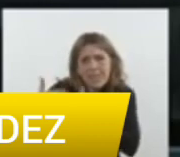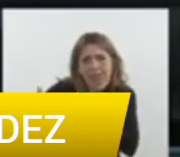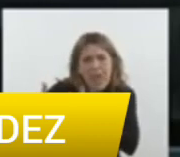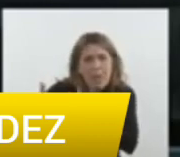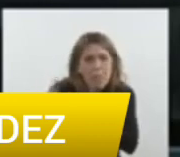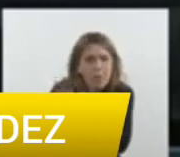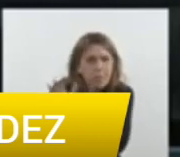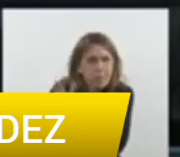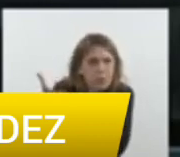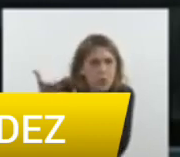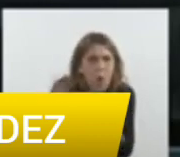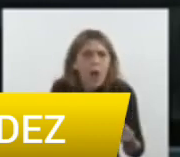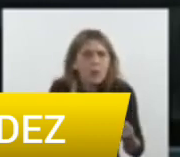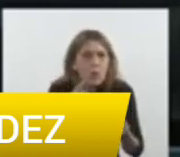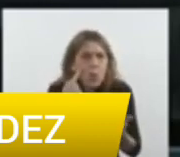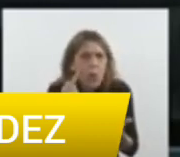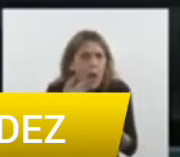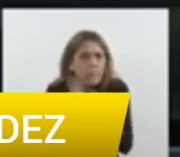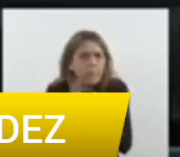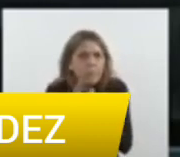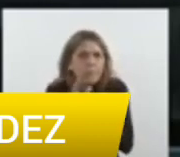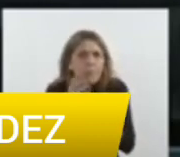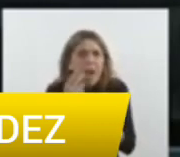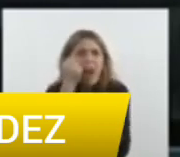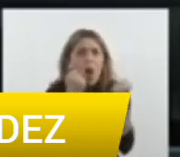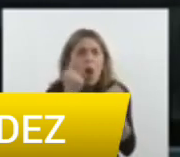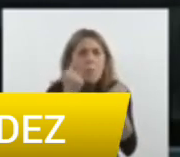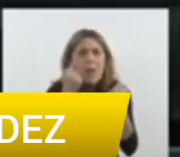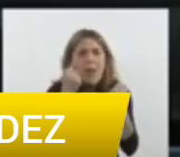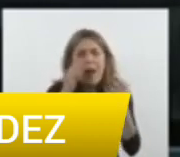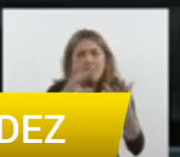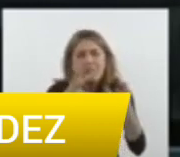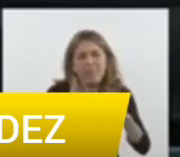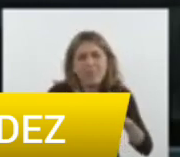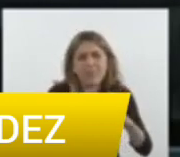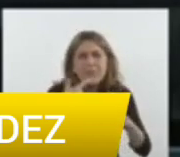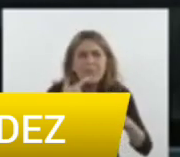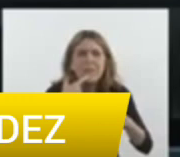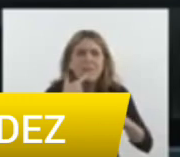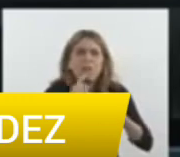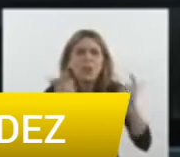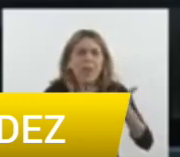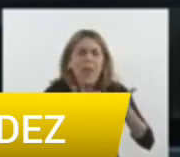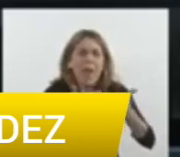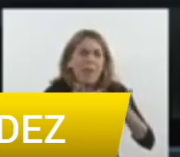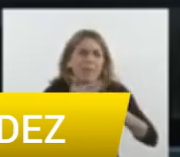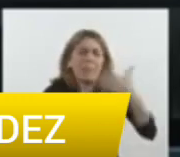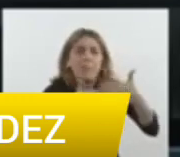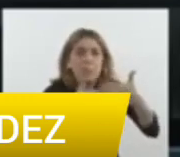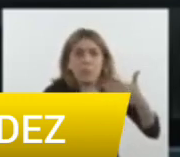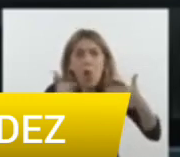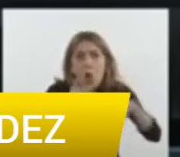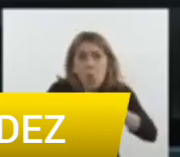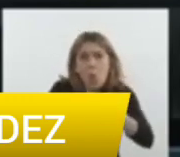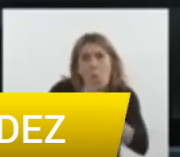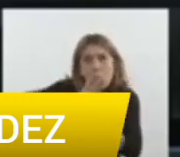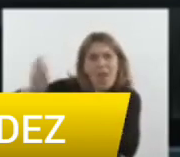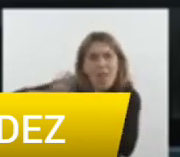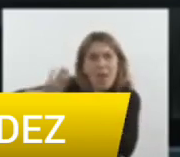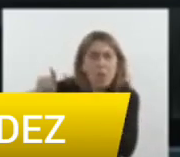favorecen el crecimiento y el desarrollo social de nuestras comunidades. Es hora de